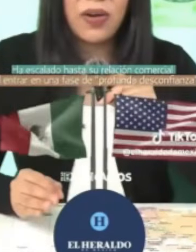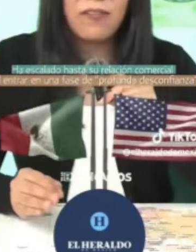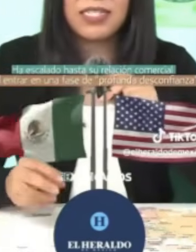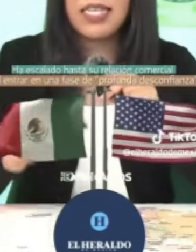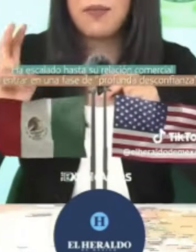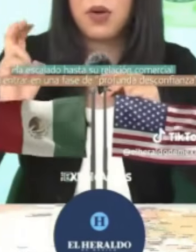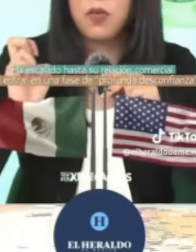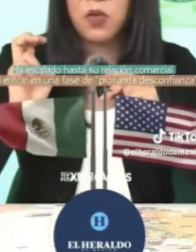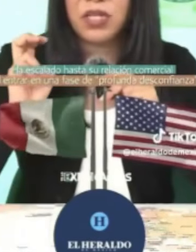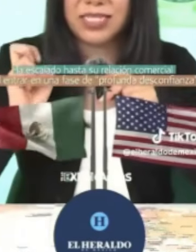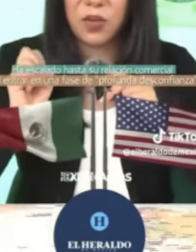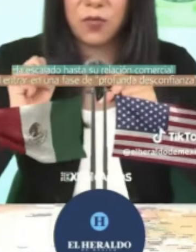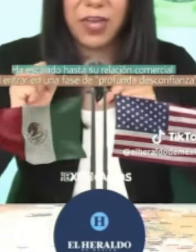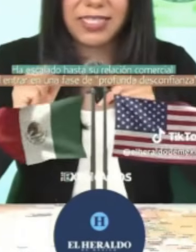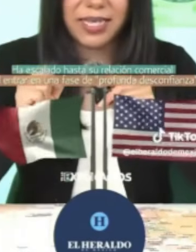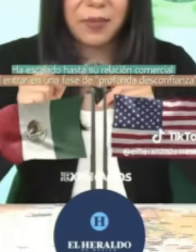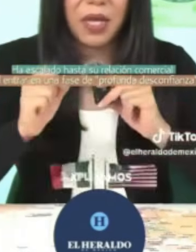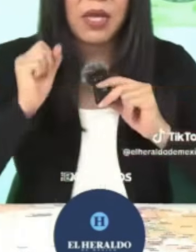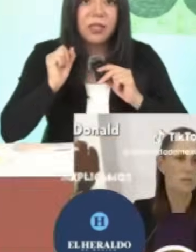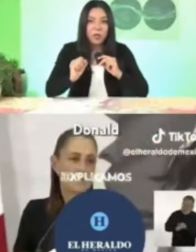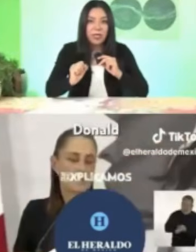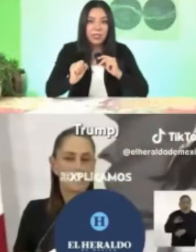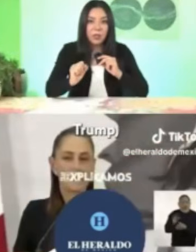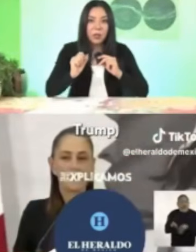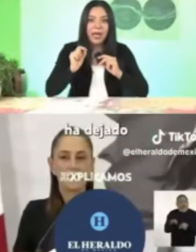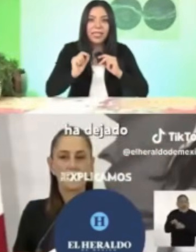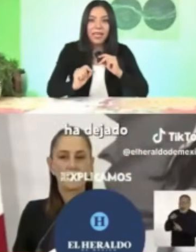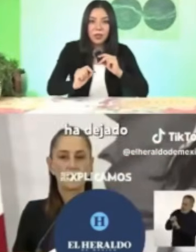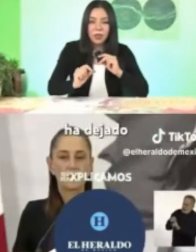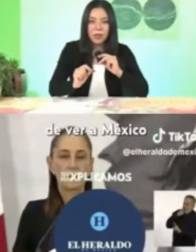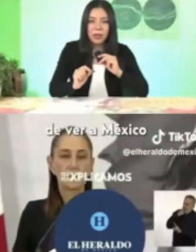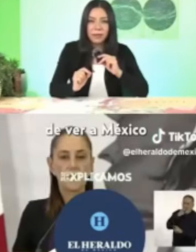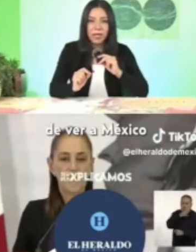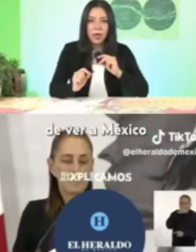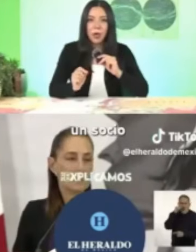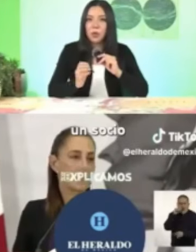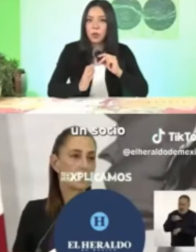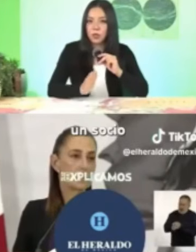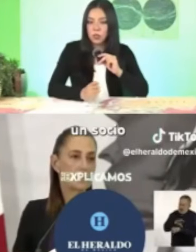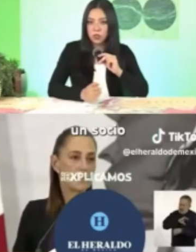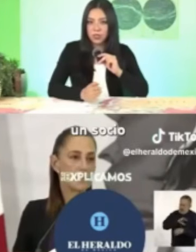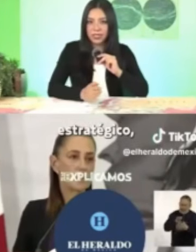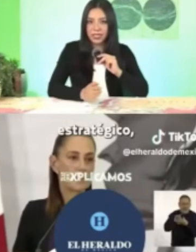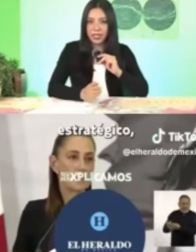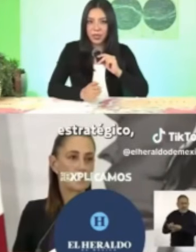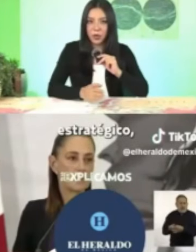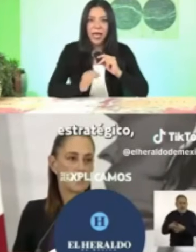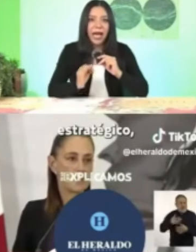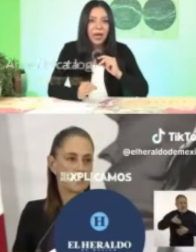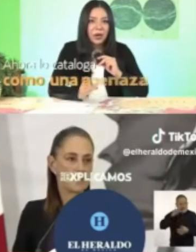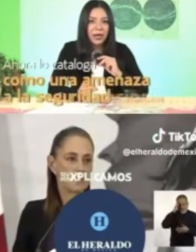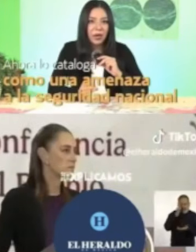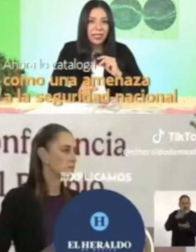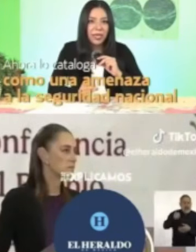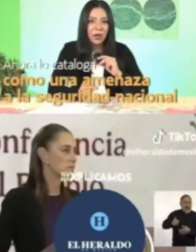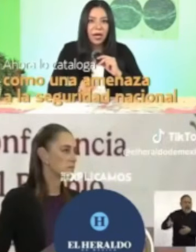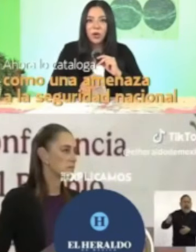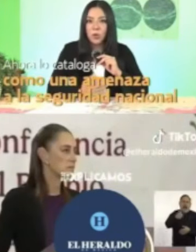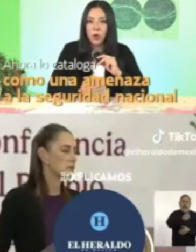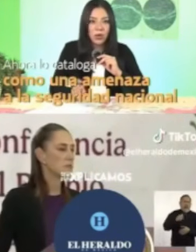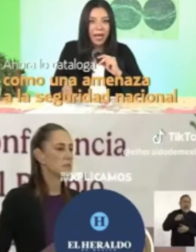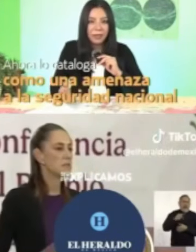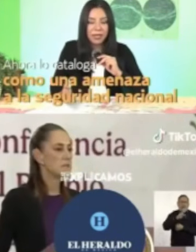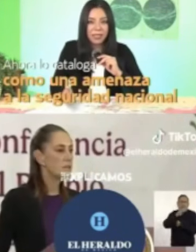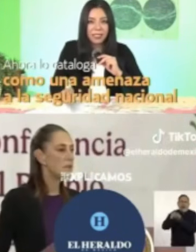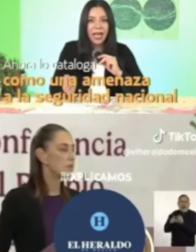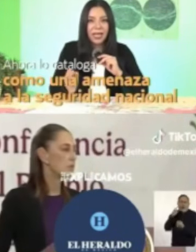entrar en una fase de profunda desconfianza. Donald Trump ha dejado de ver a México como un socio estratégico. Ahora lo cataloga